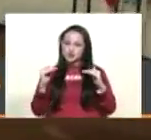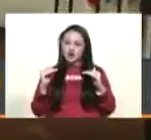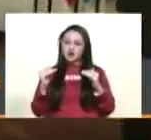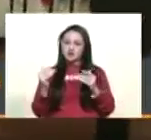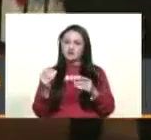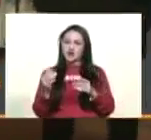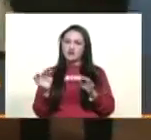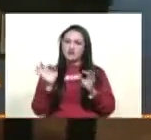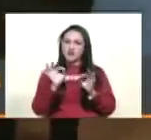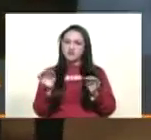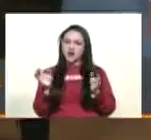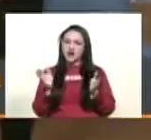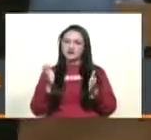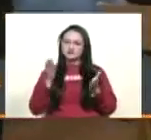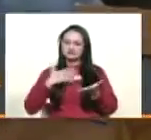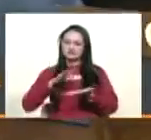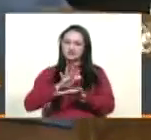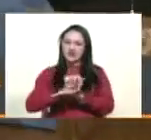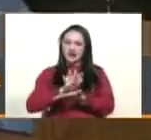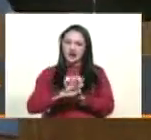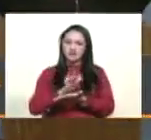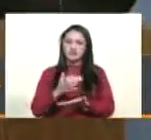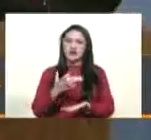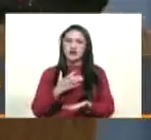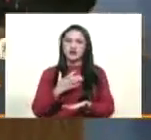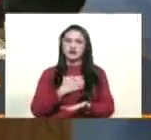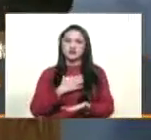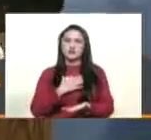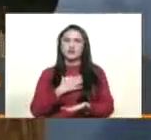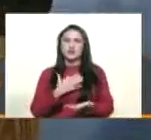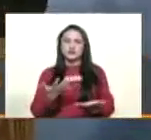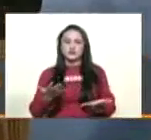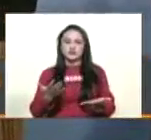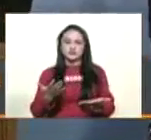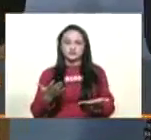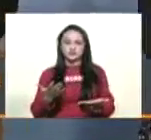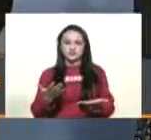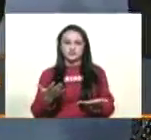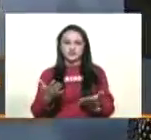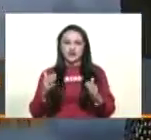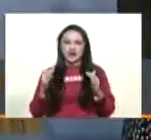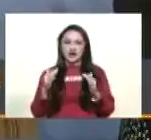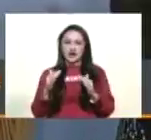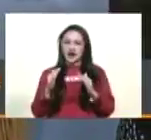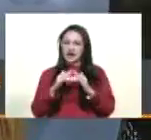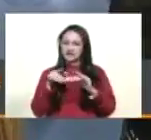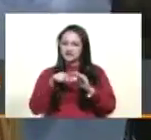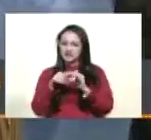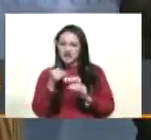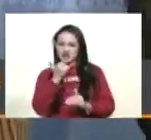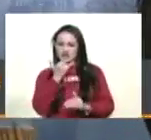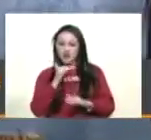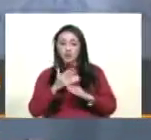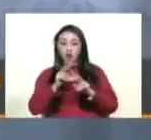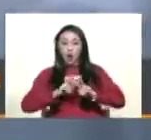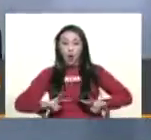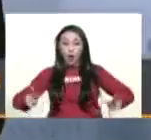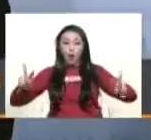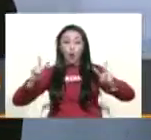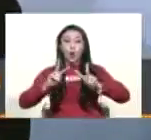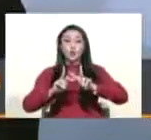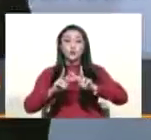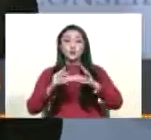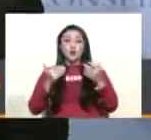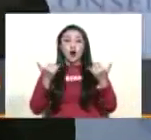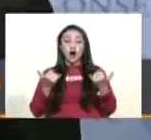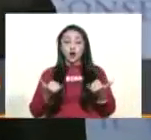coercitivas de Estados Unidos. No está, según los analistas, en la casa equivocada, porque Naciones Unidas pasó a ser